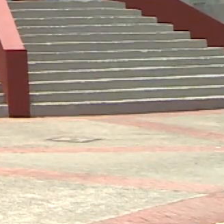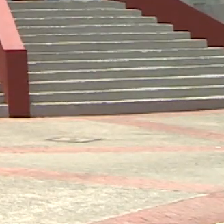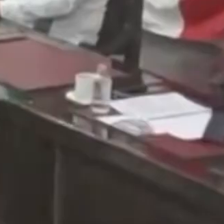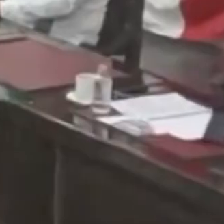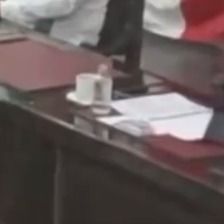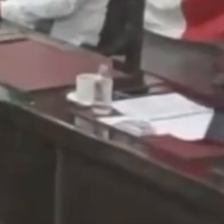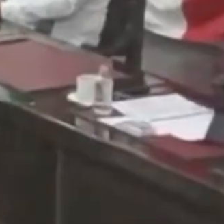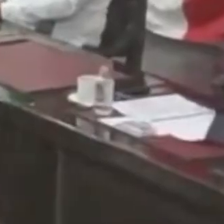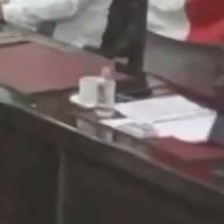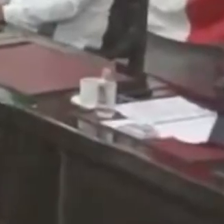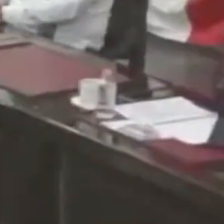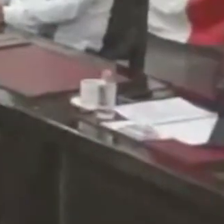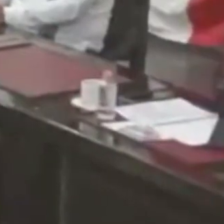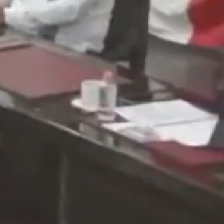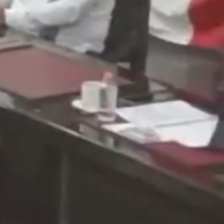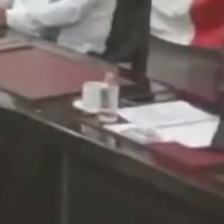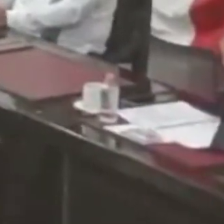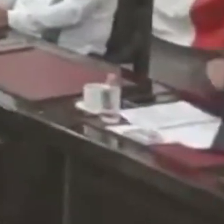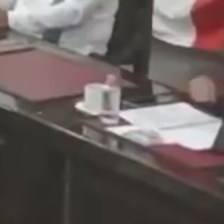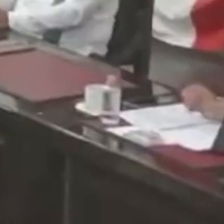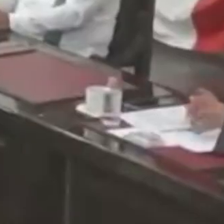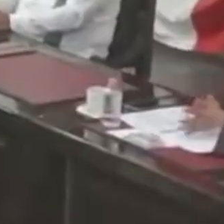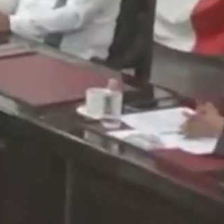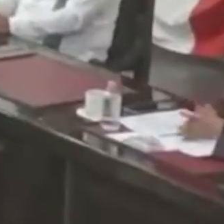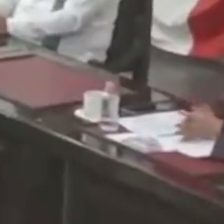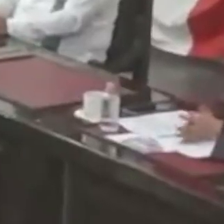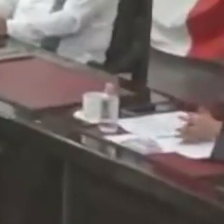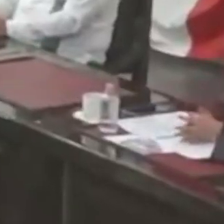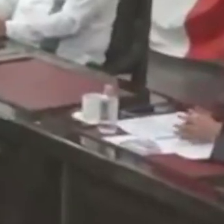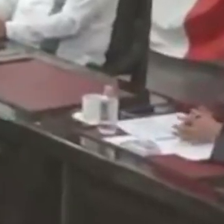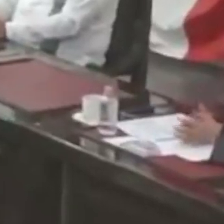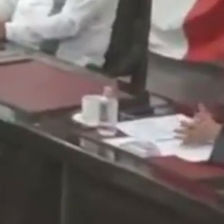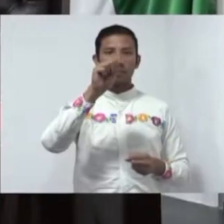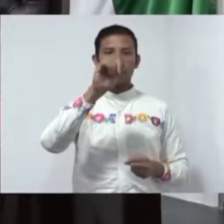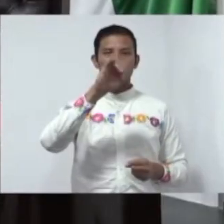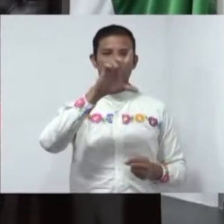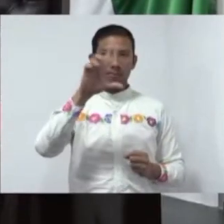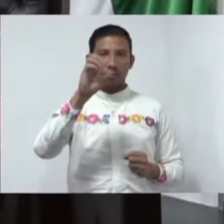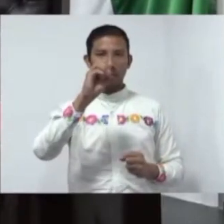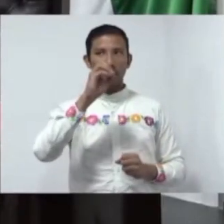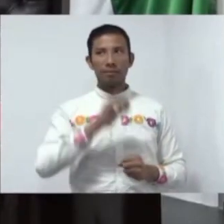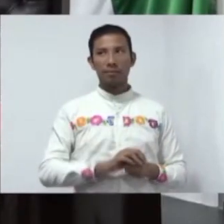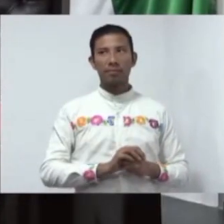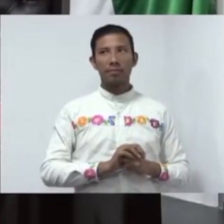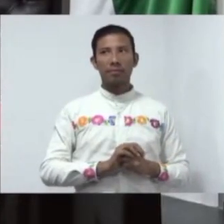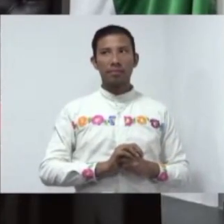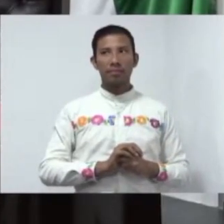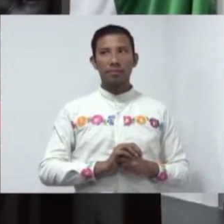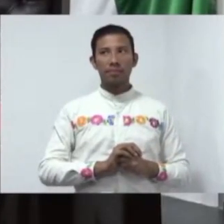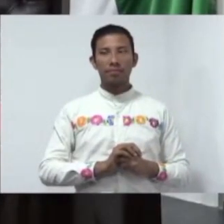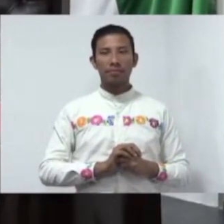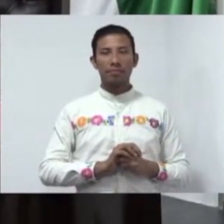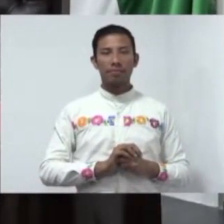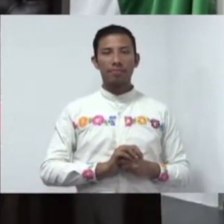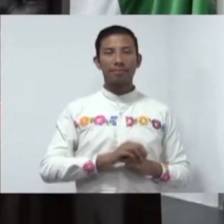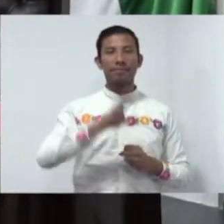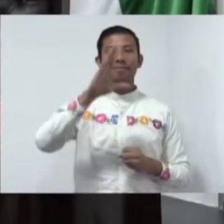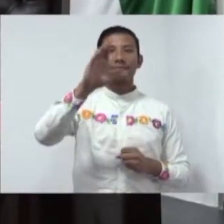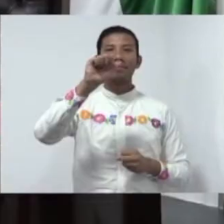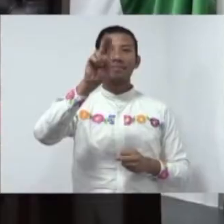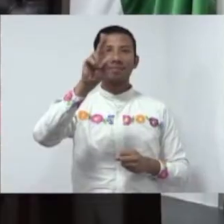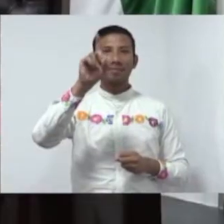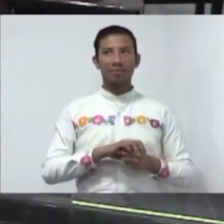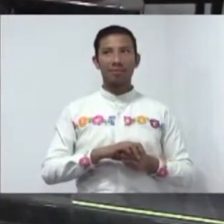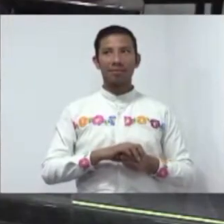cuanto al Tribunal de Conciliación y Arbitraje, están postulados Sion Andrea Martínez Martínez, Cora Ismari Erespey